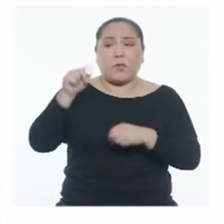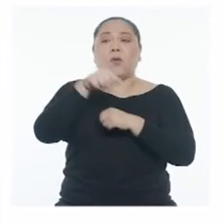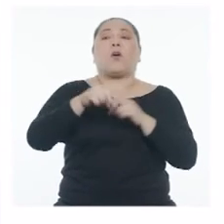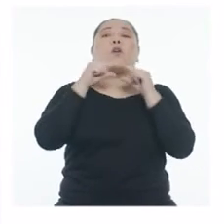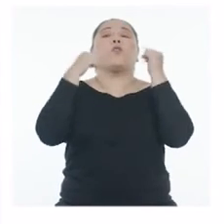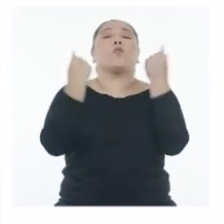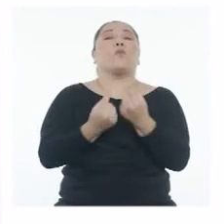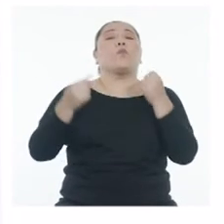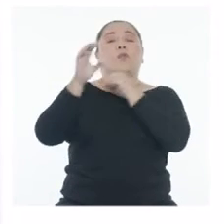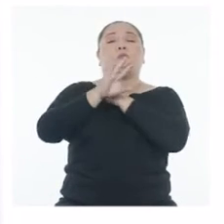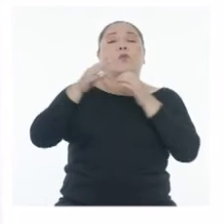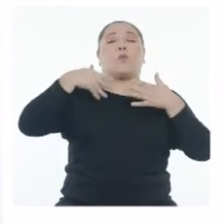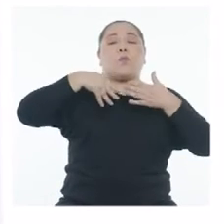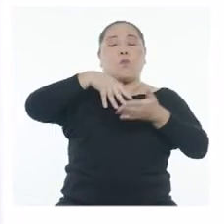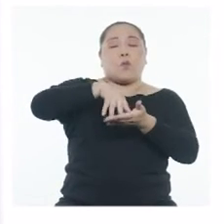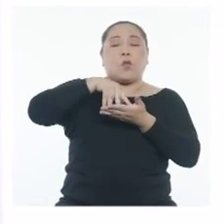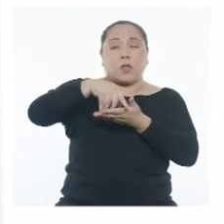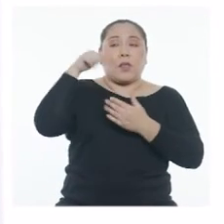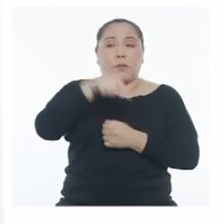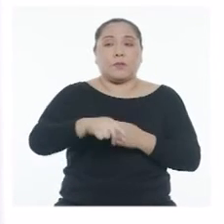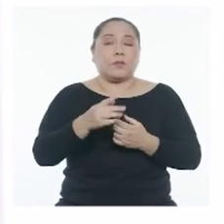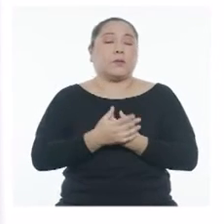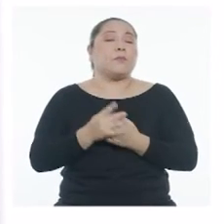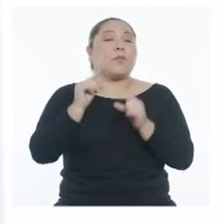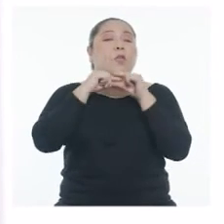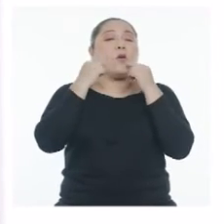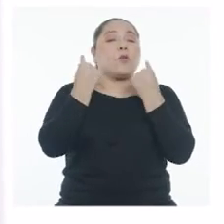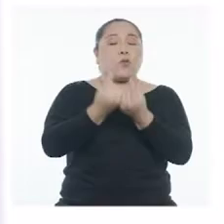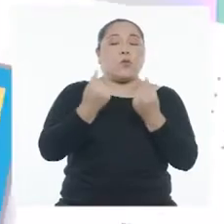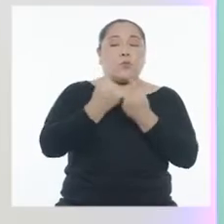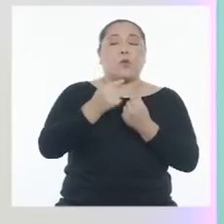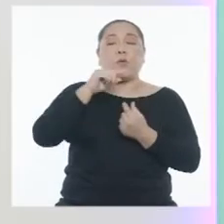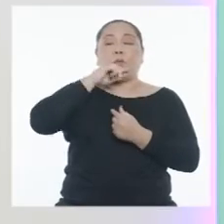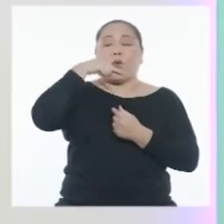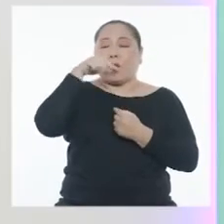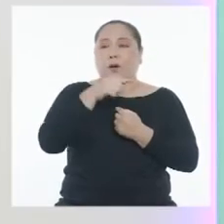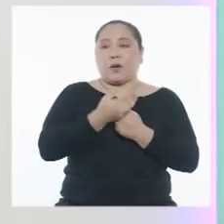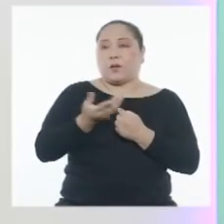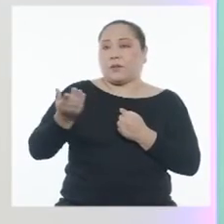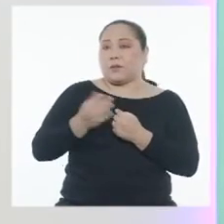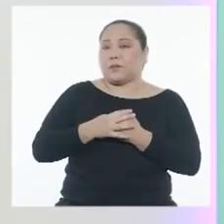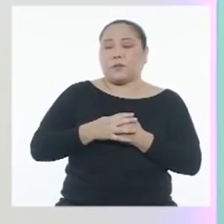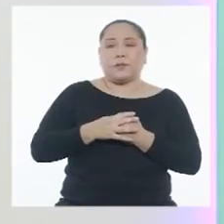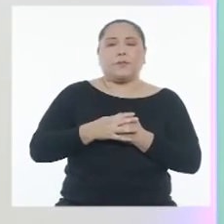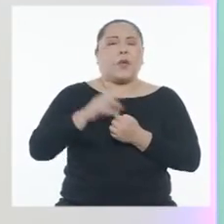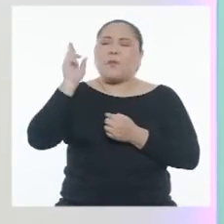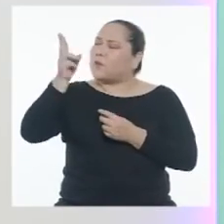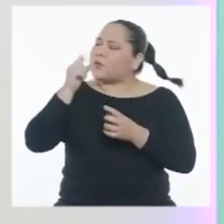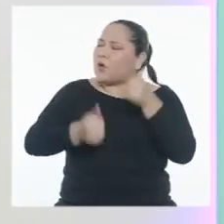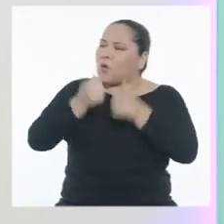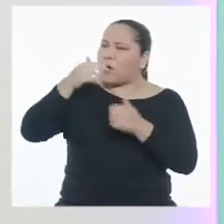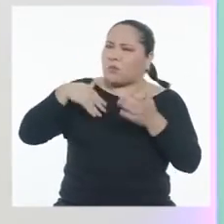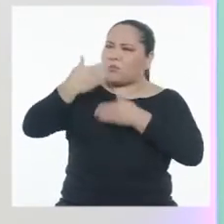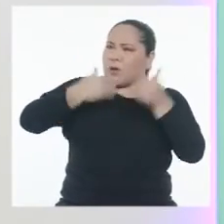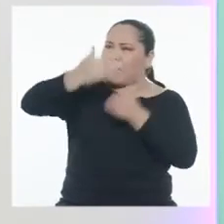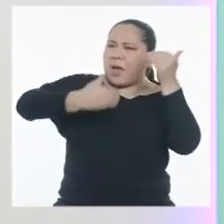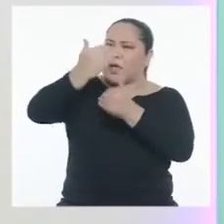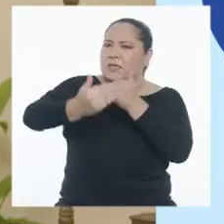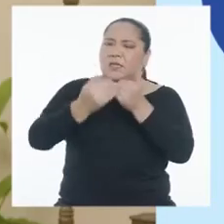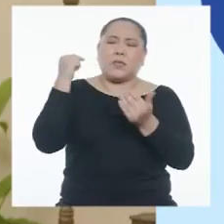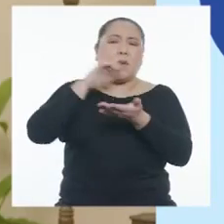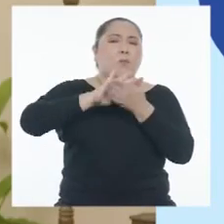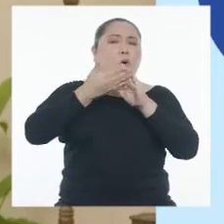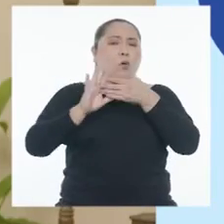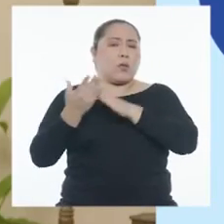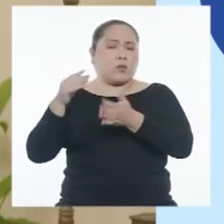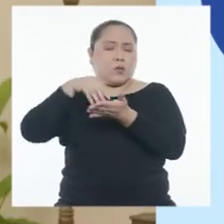vulnerables, tales como la Ley de Mujeres y poblaciones vulnerables. Profesor, ¿y qué avances hay respecto de las poblaciones vulnerables?